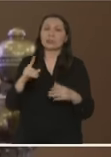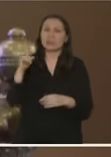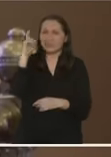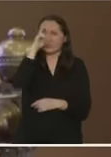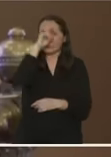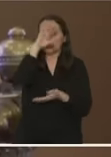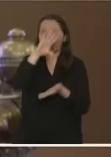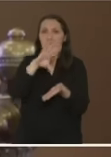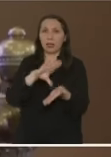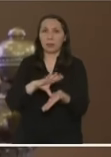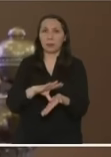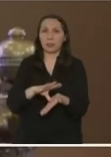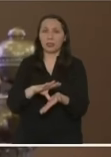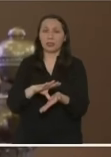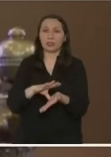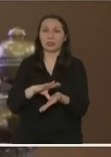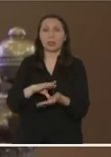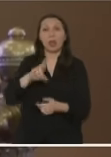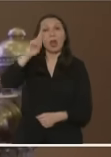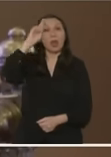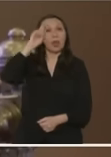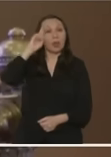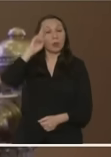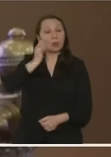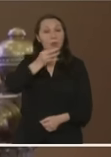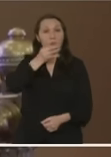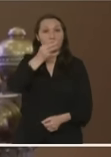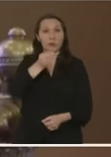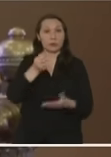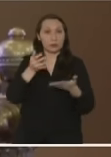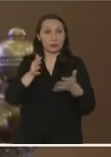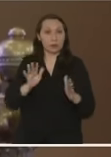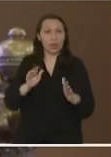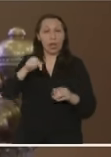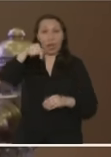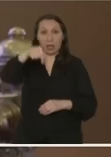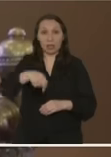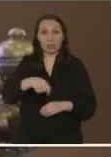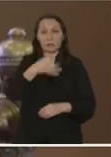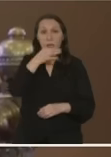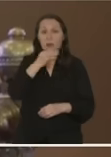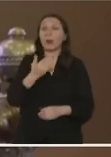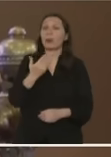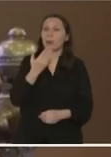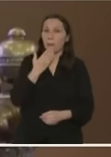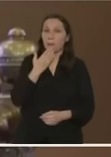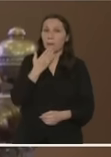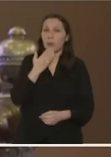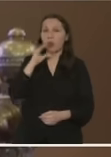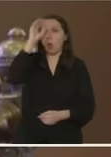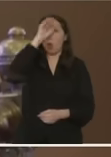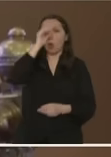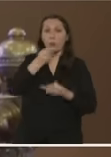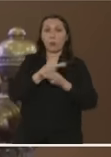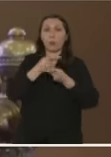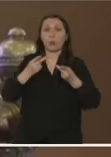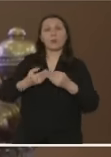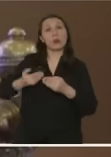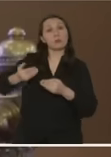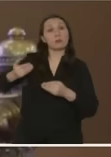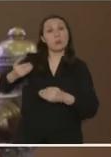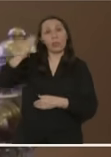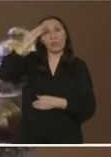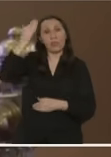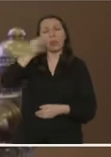para el país. Se ha recordado desde esta tribuna y también en la opinión pública durante los